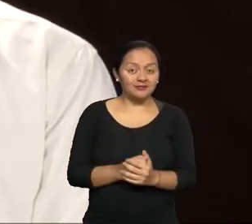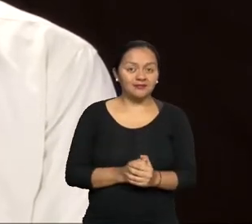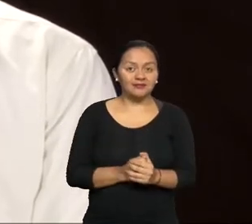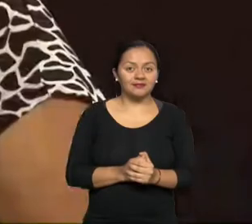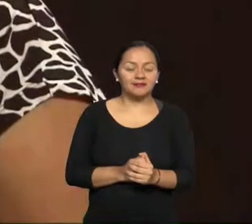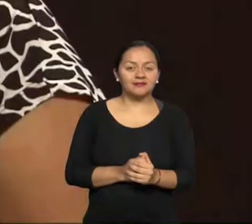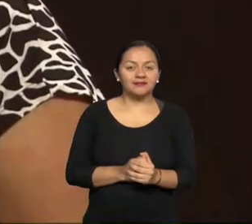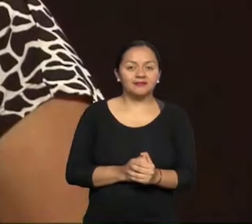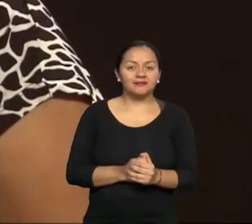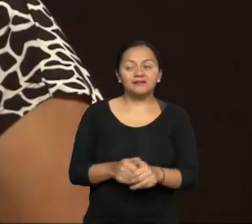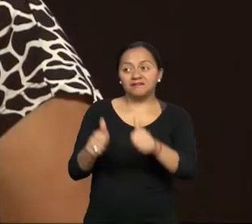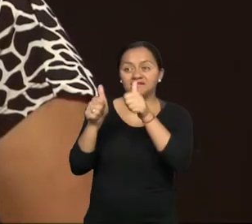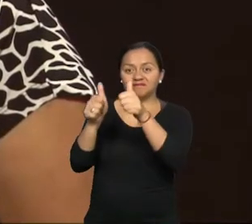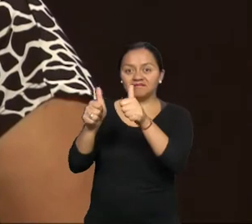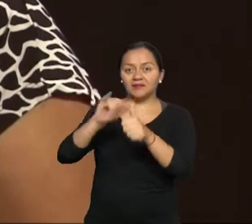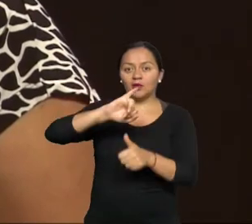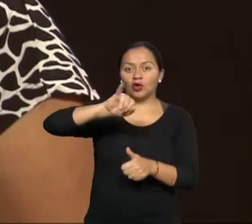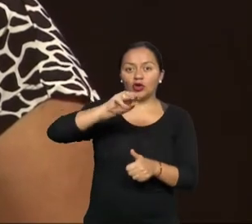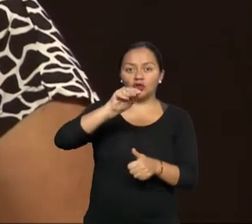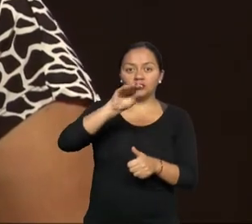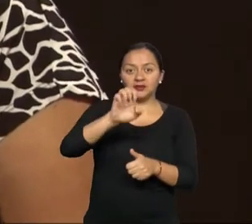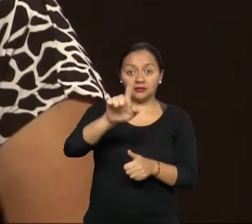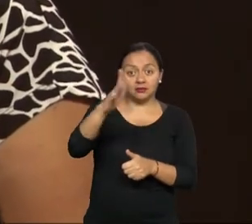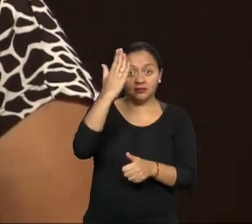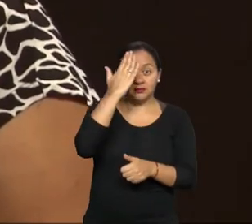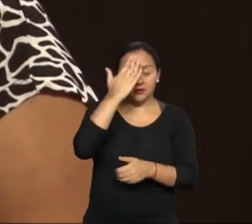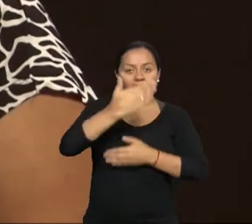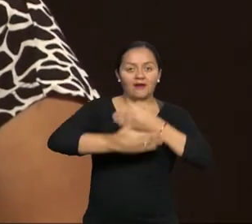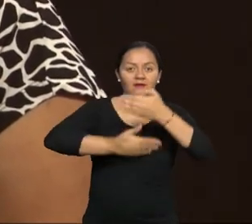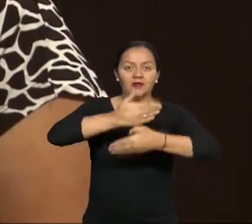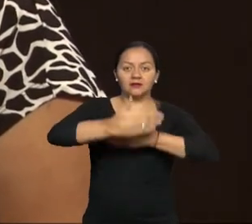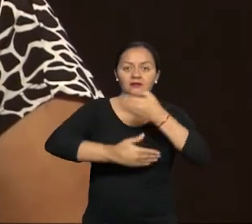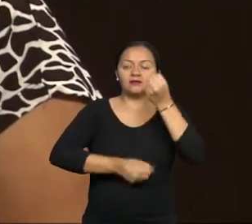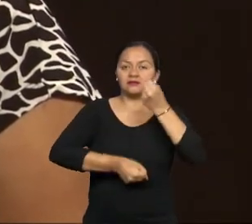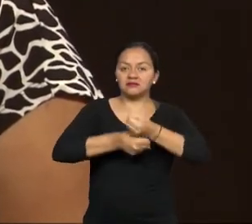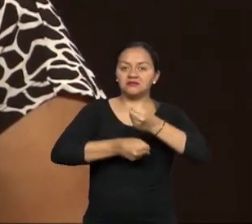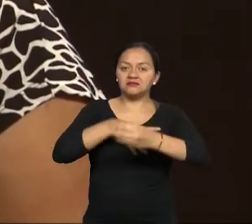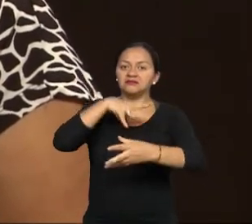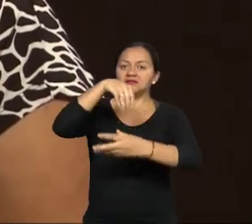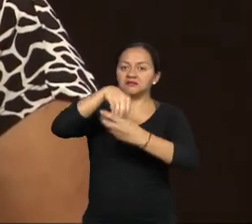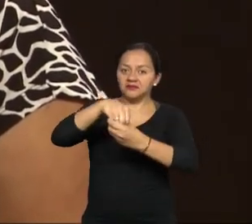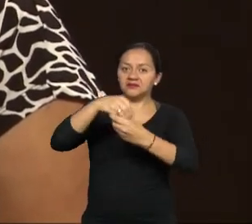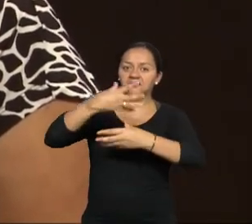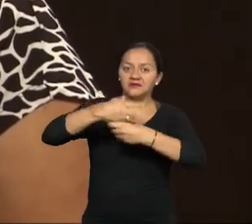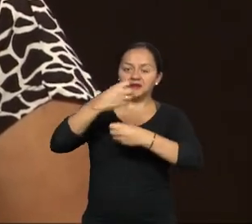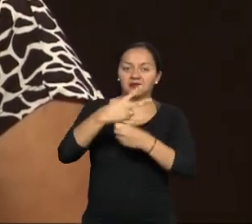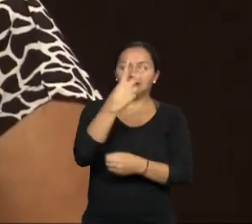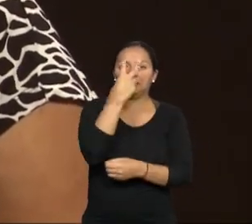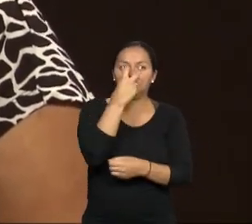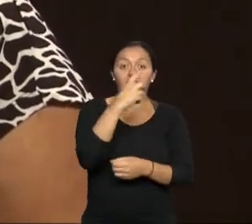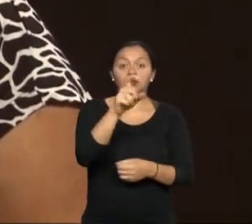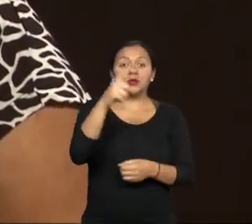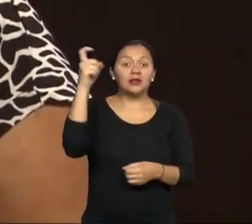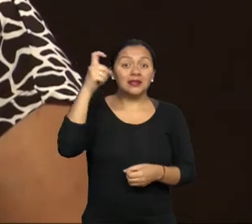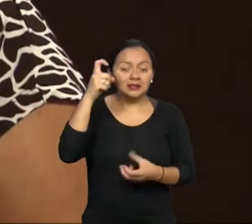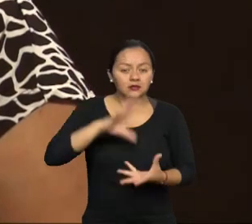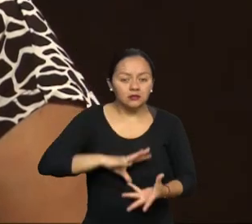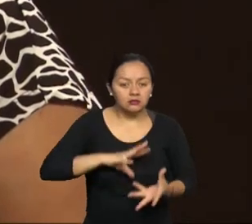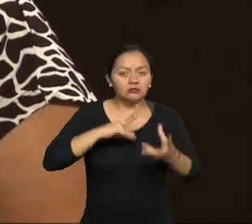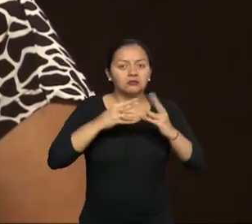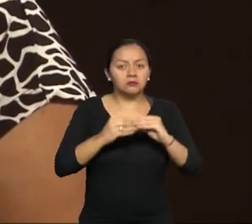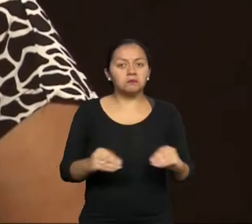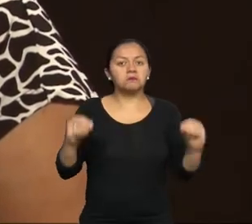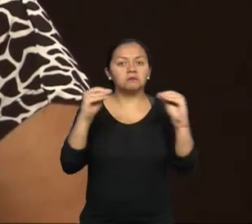Muy bien, José. Qué importante conocer los avances del trabajo que se realiza desde la federación y también conocer aquello en que se requiere reforzar todavía